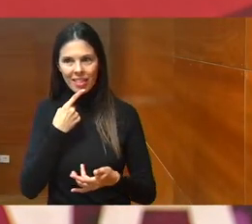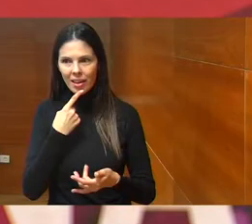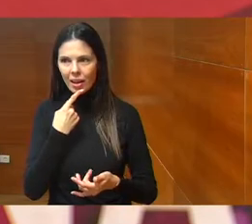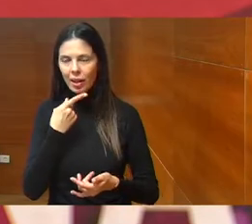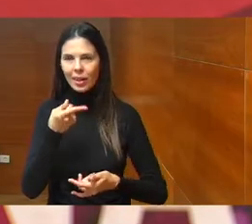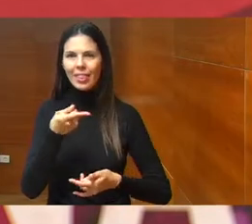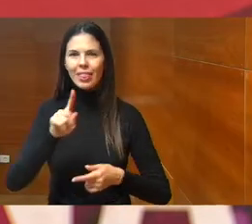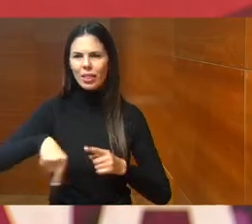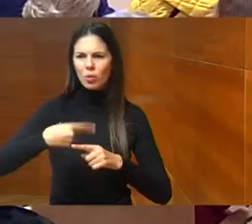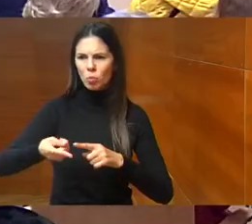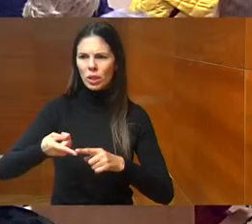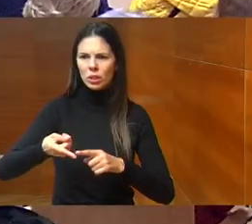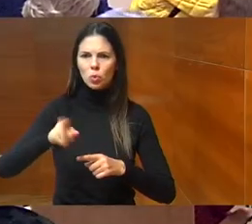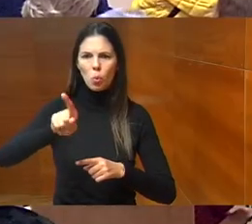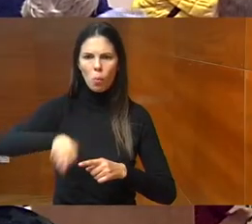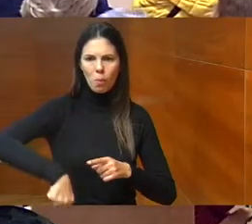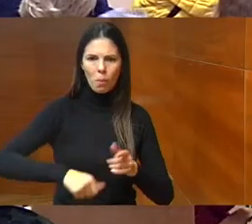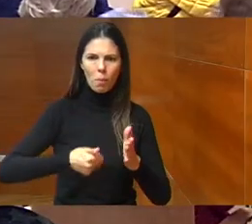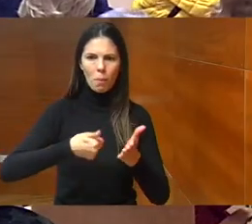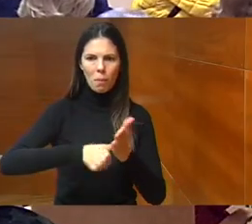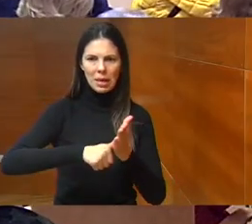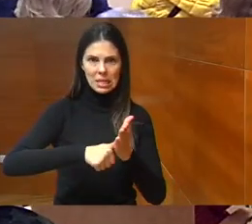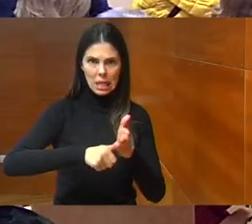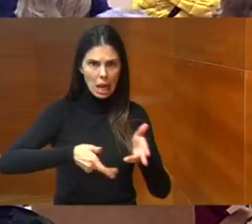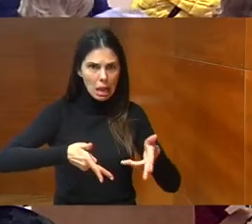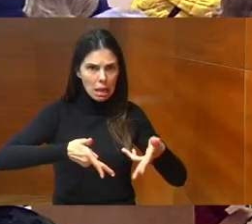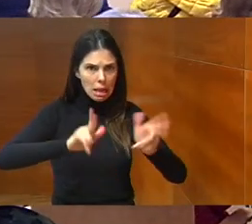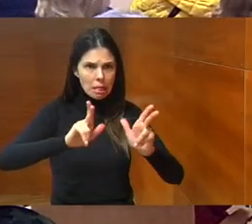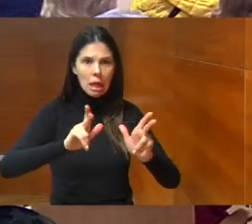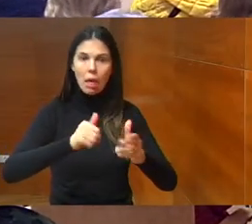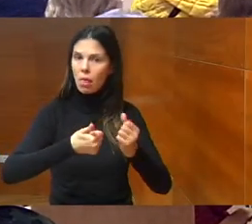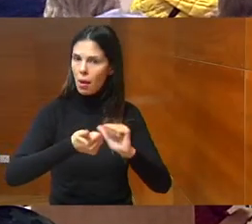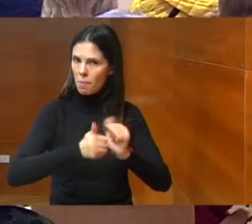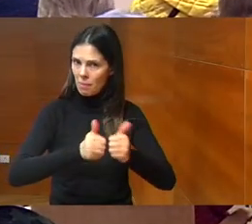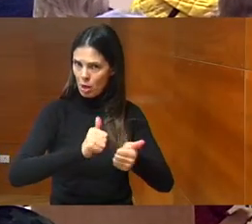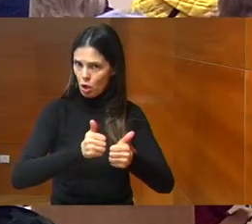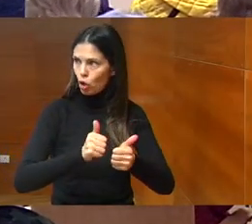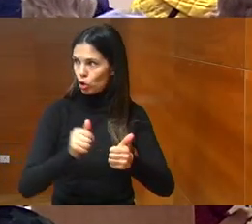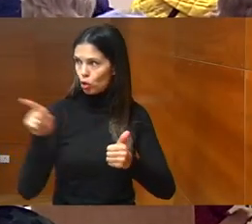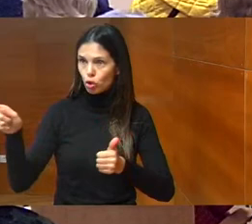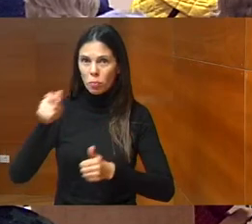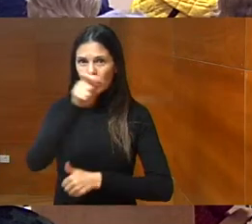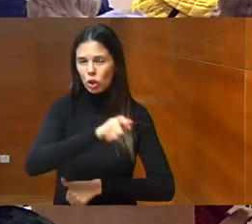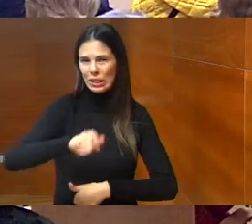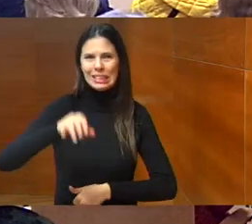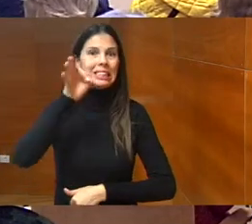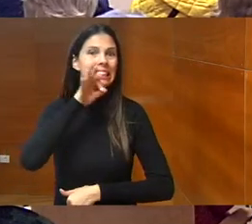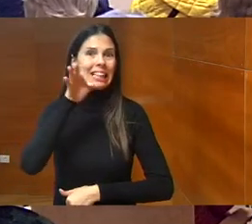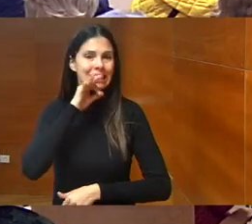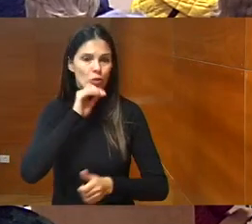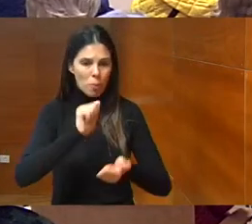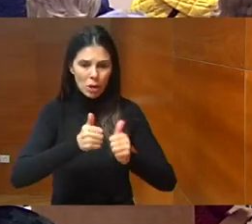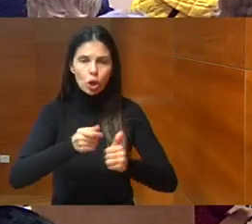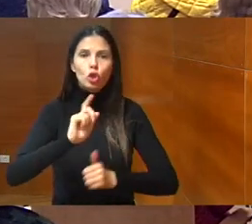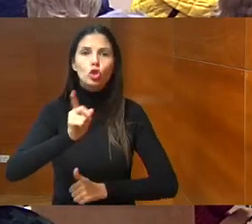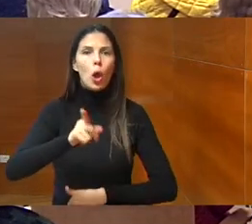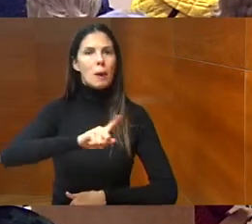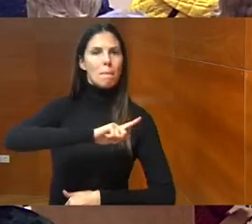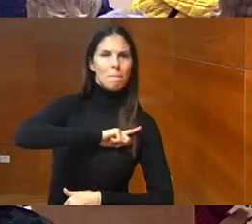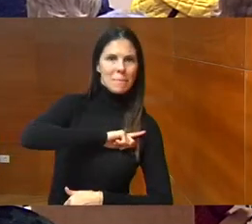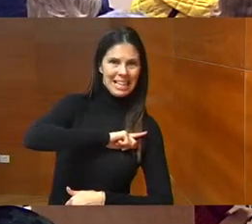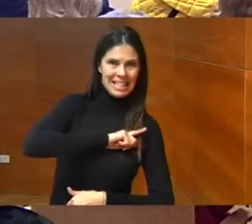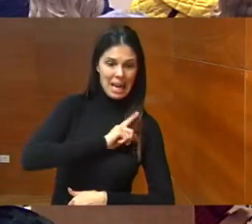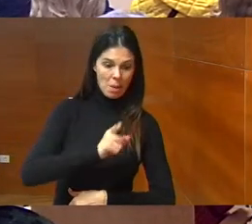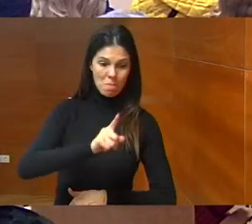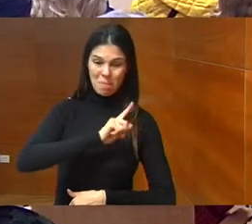licencia brevet de piloto piloto escoetanos Gallegos había eso militares dentro